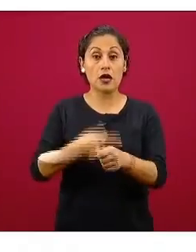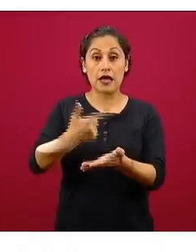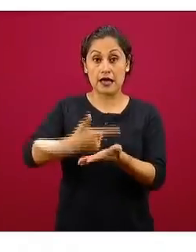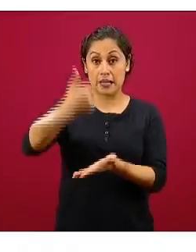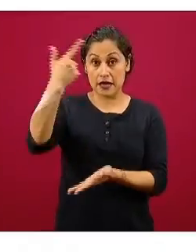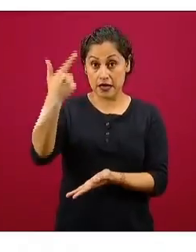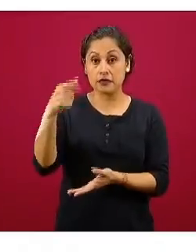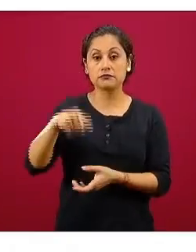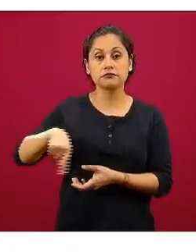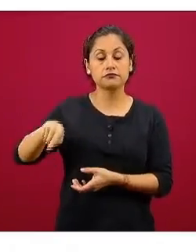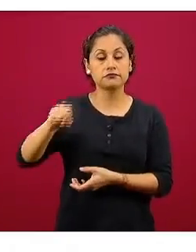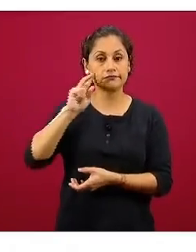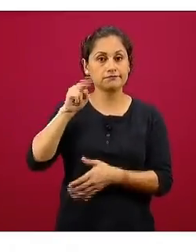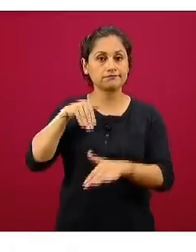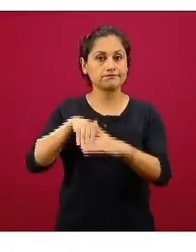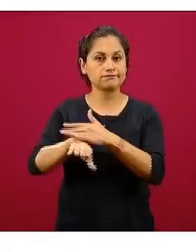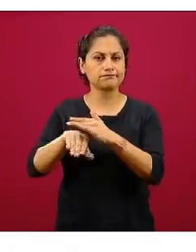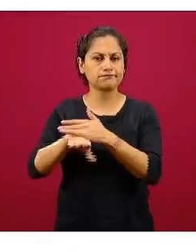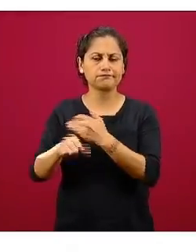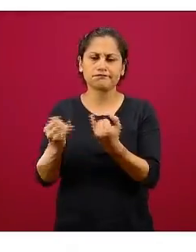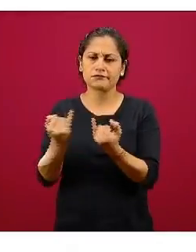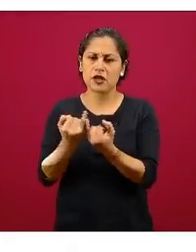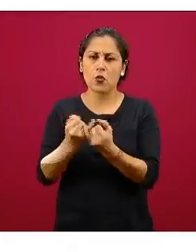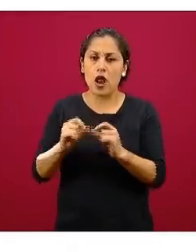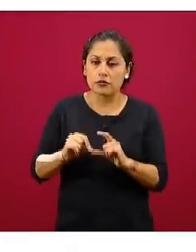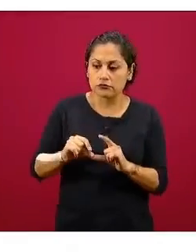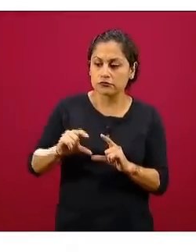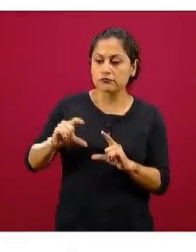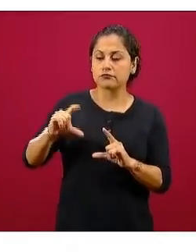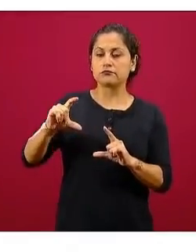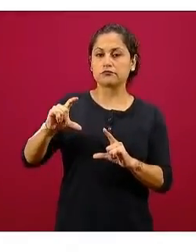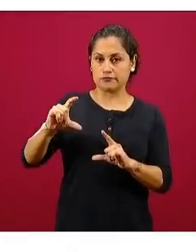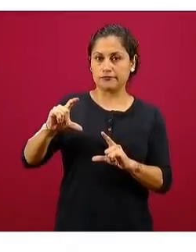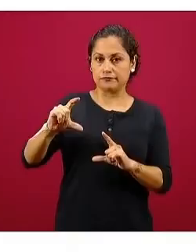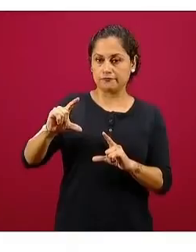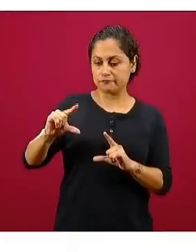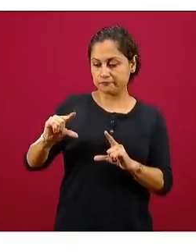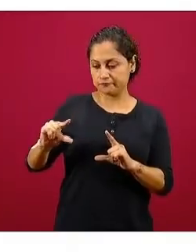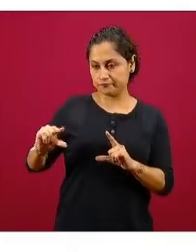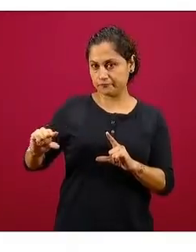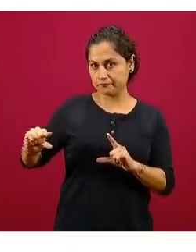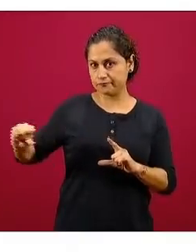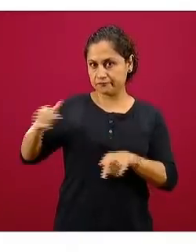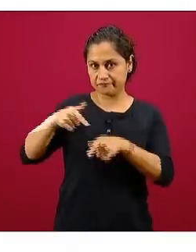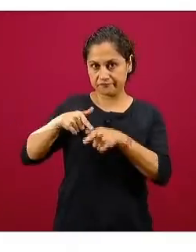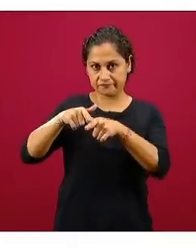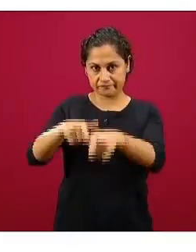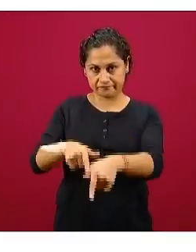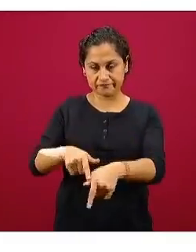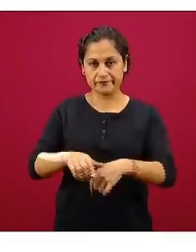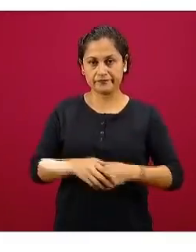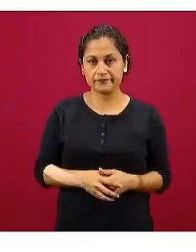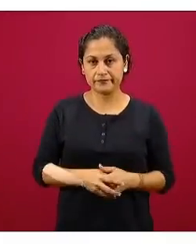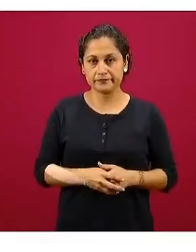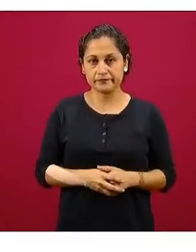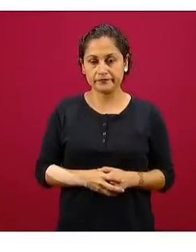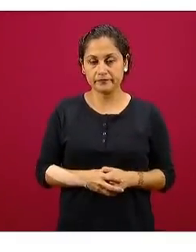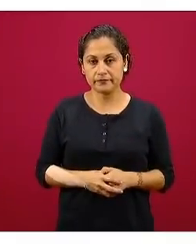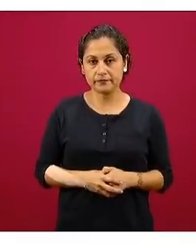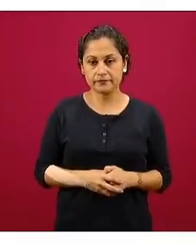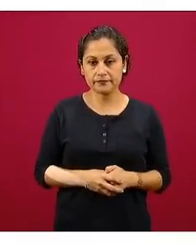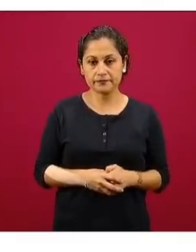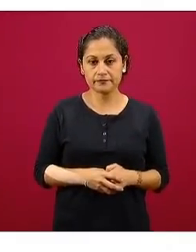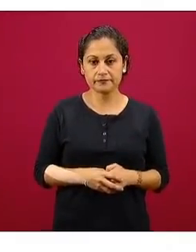terapia intensiva, una tendencia también creciente de inicio, plana posterior al punto intermedio de la curva.